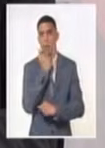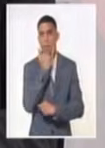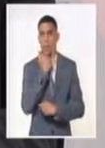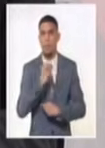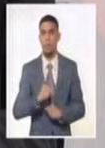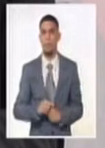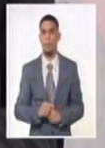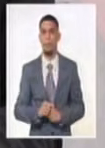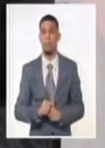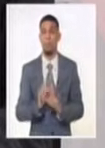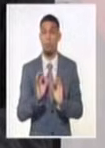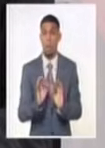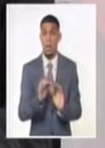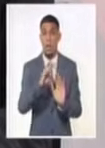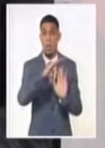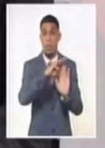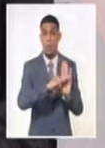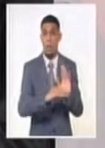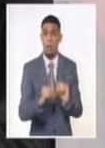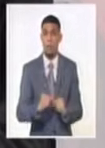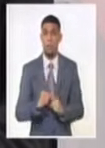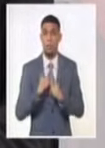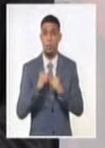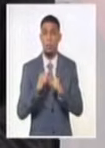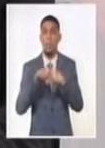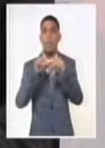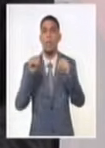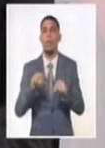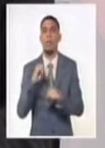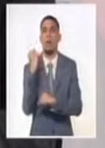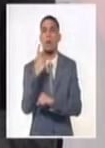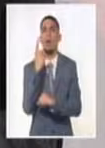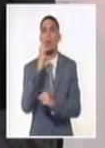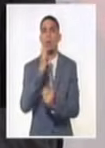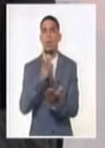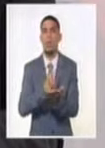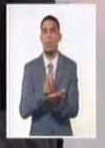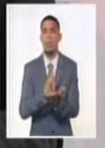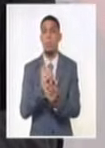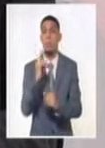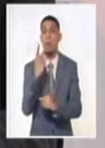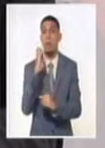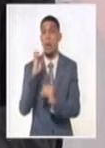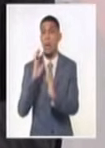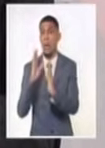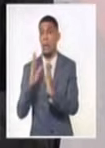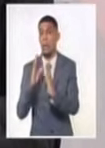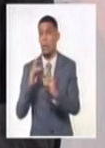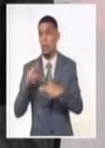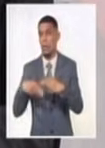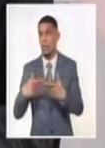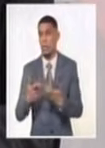de este programa que estamos hablando de fortalecimiento del Sistema Nacional de Educación, en una primera etapa lo que pretendemos es